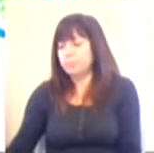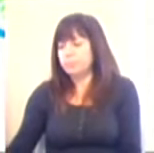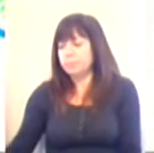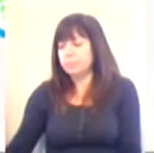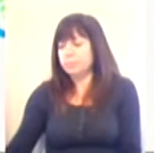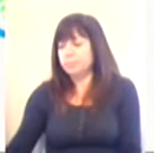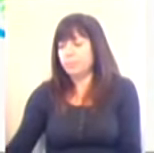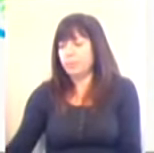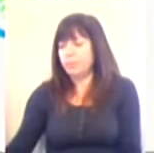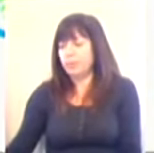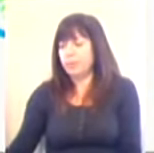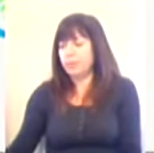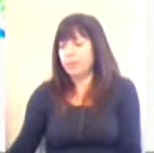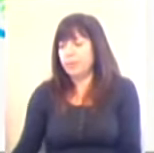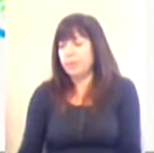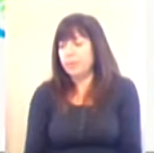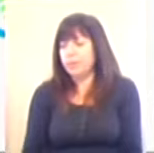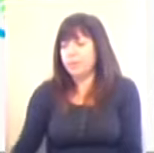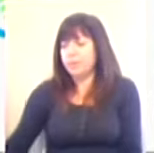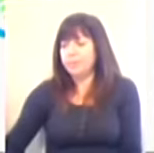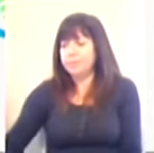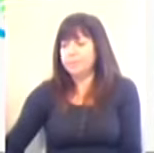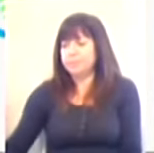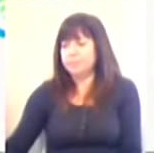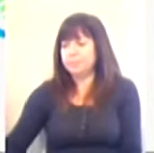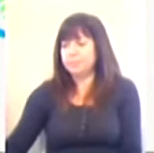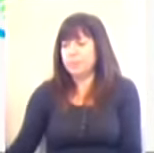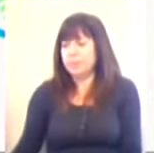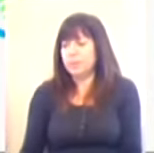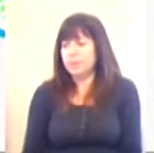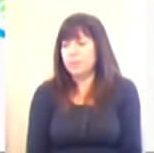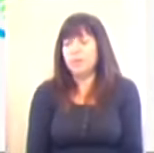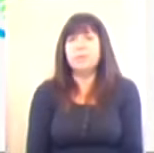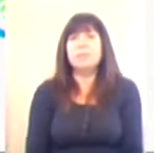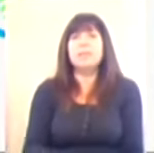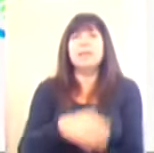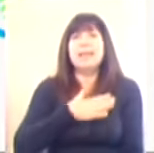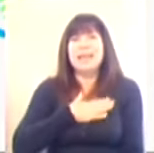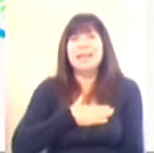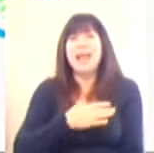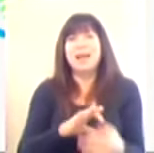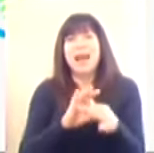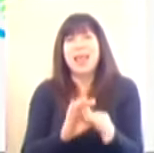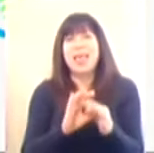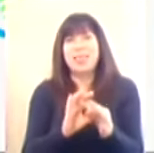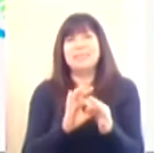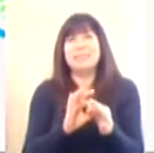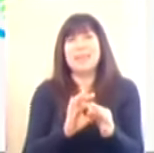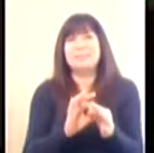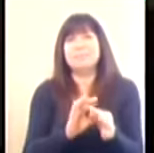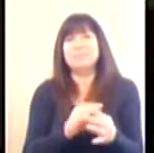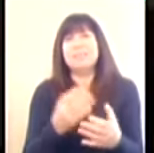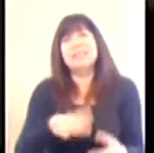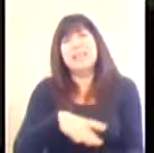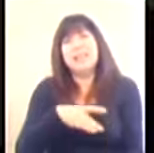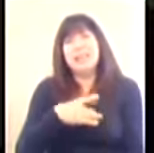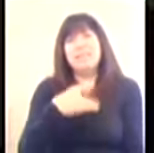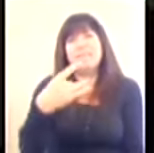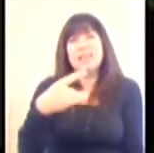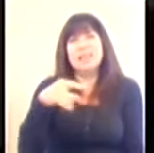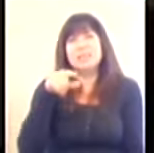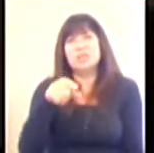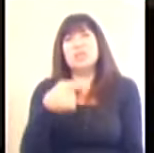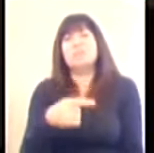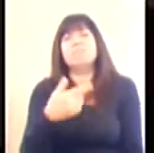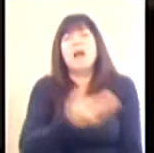muchas gracias. Bueno, primero que todo quería agradecer al ministro Llobet por la invitación a este comité asesor, junto con el presidente Lago, Janet Van Wolfersdorf,